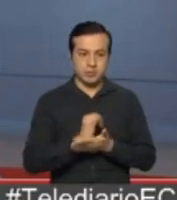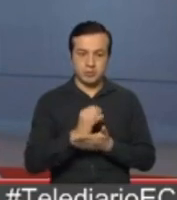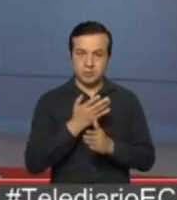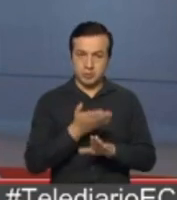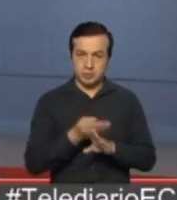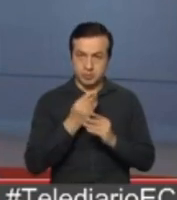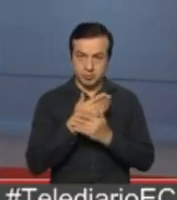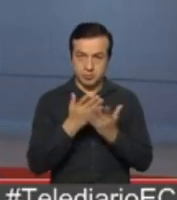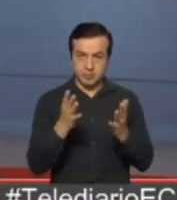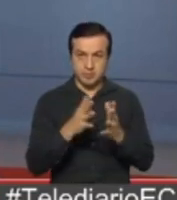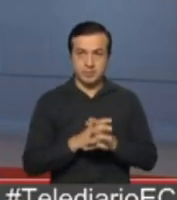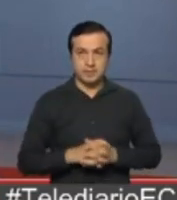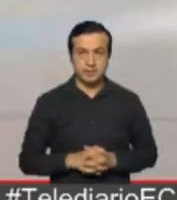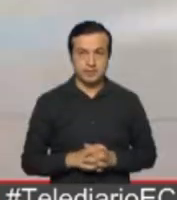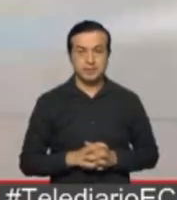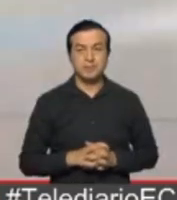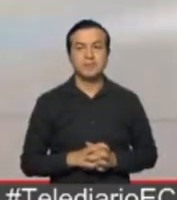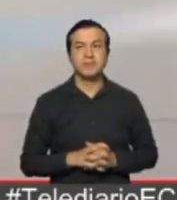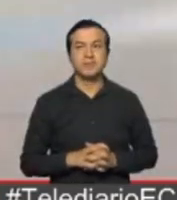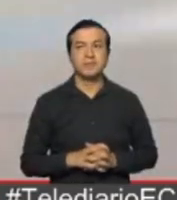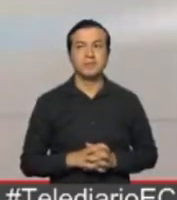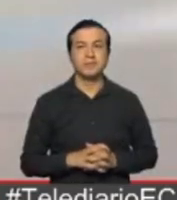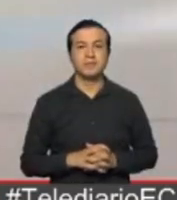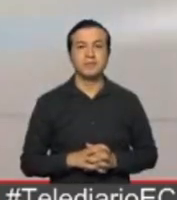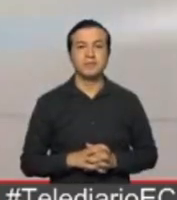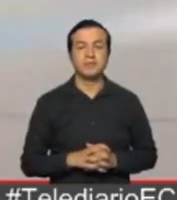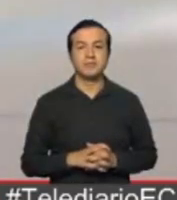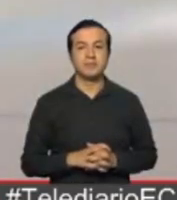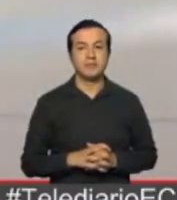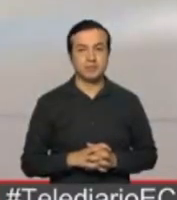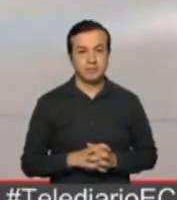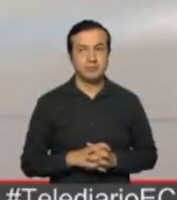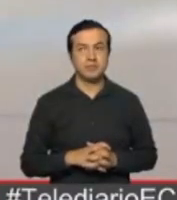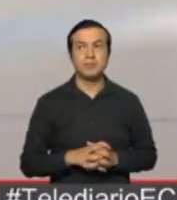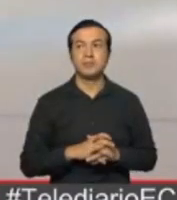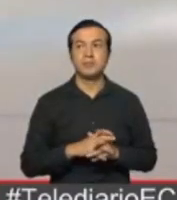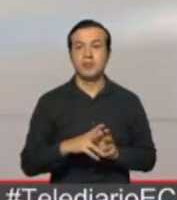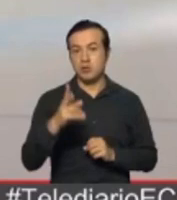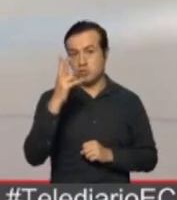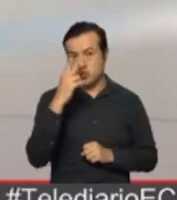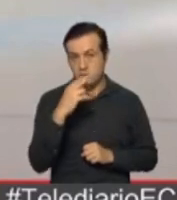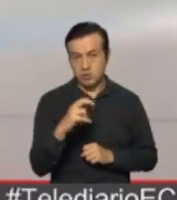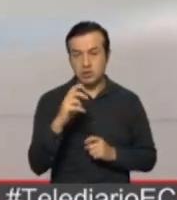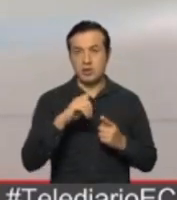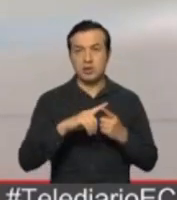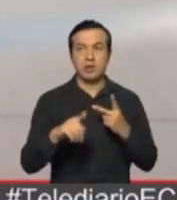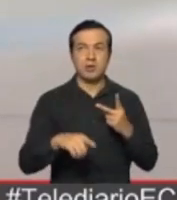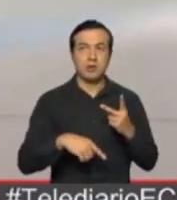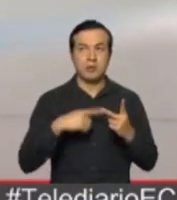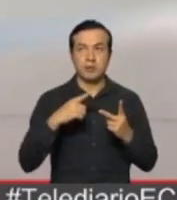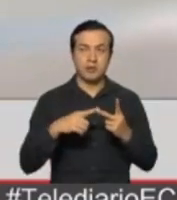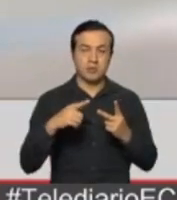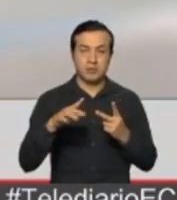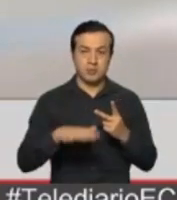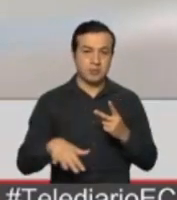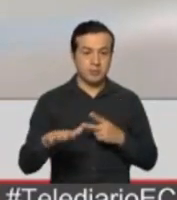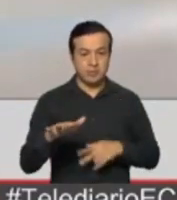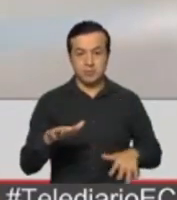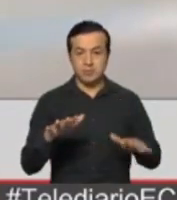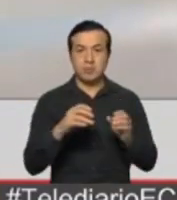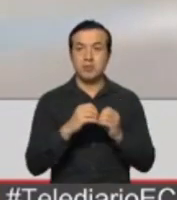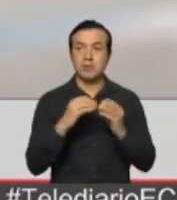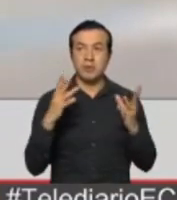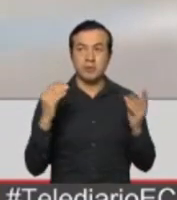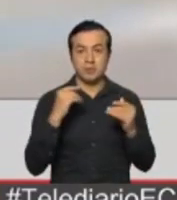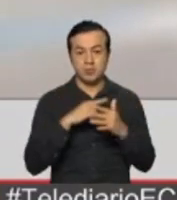ofrecen para este carnaval obviamente lo que corresponde a la hotelería en lo que corresponde al hospedaje en nuestra provincia tenemos